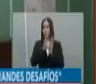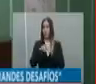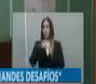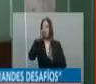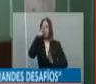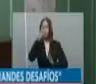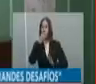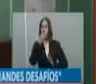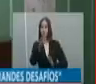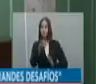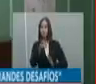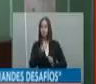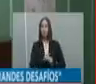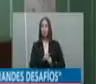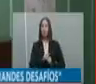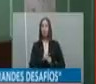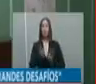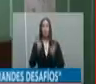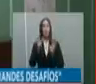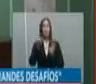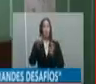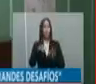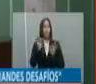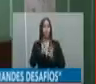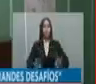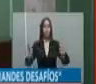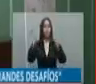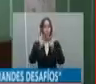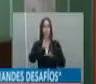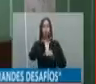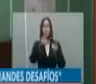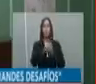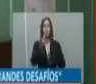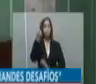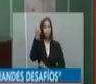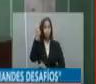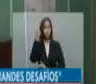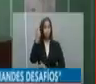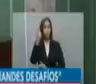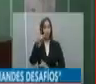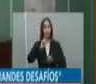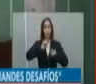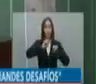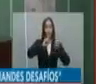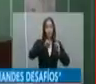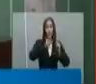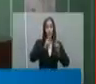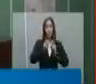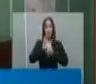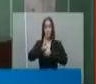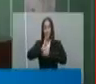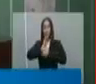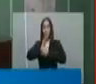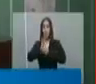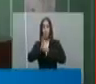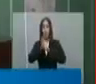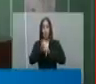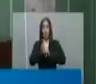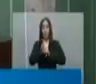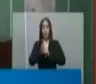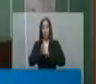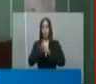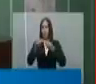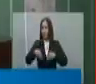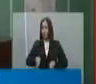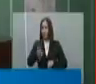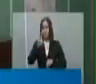República Dominicana. Igual, el proceso del toque de queda. El domingo, a partir de las 5 de la mañana, las personas podrán